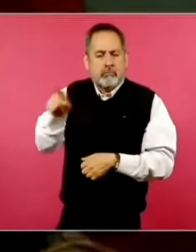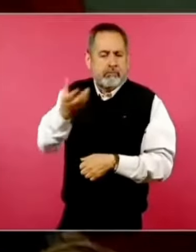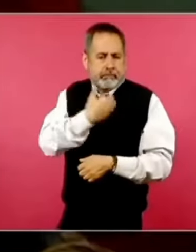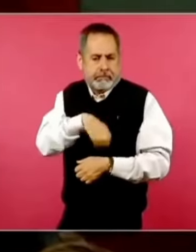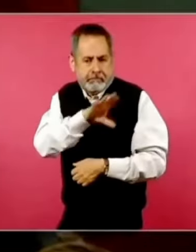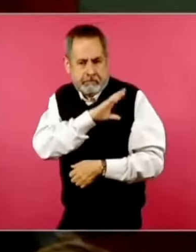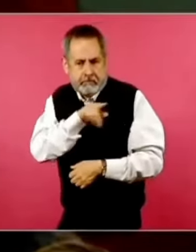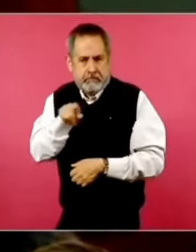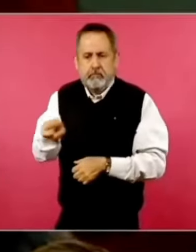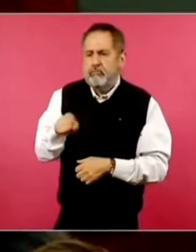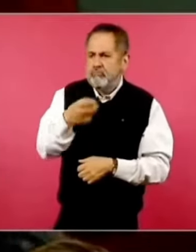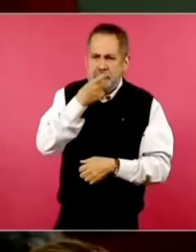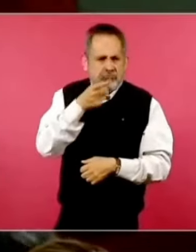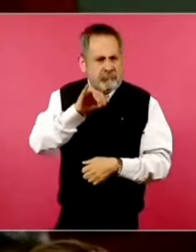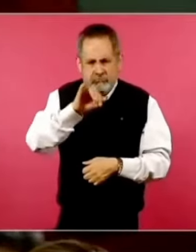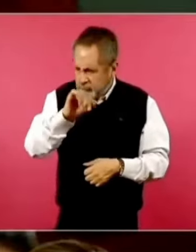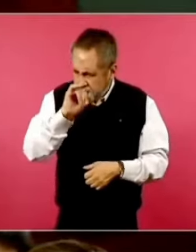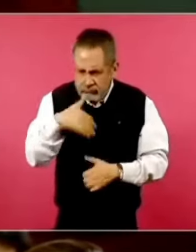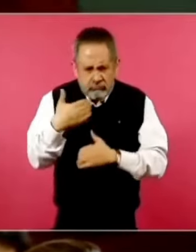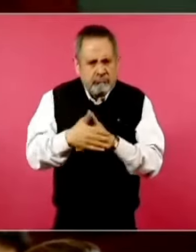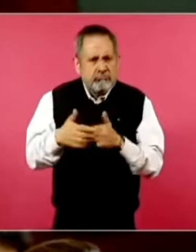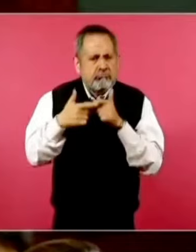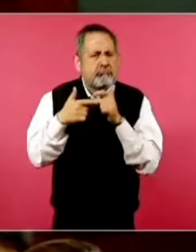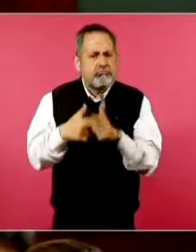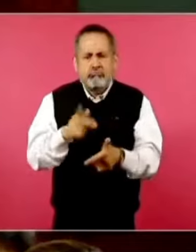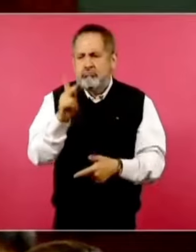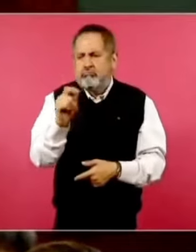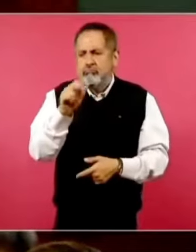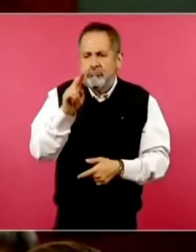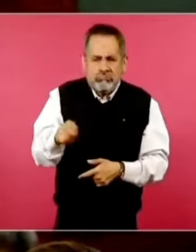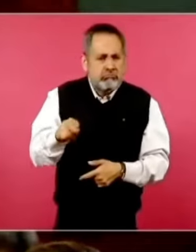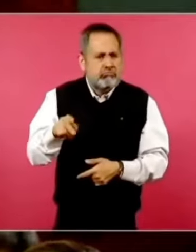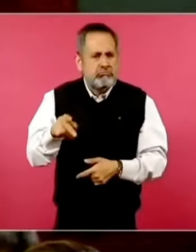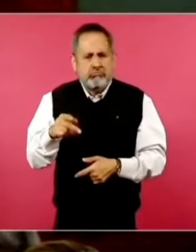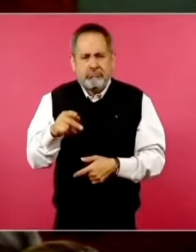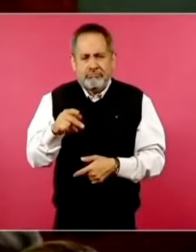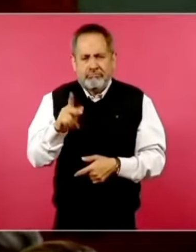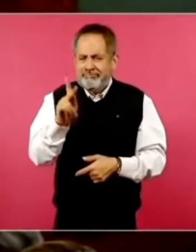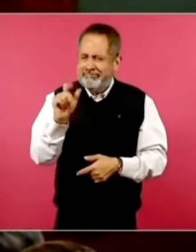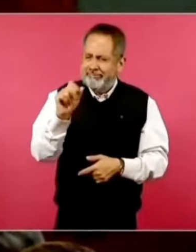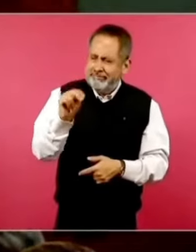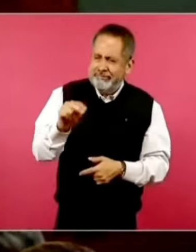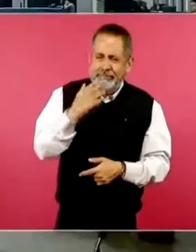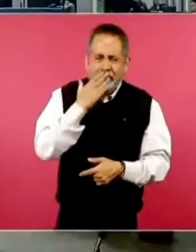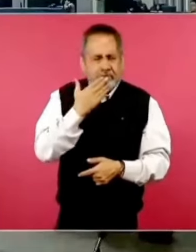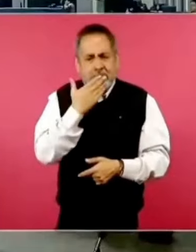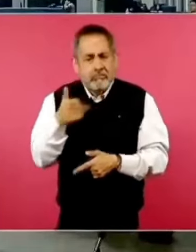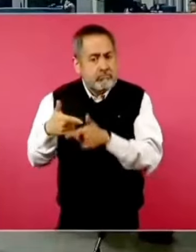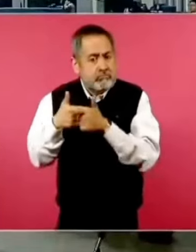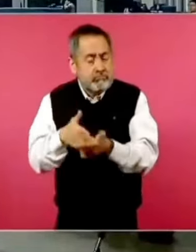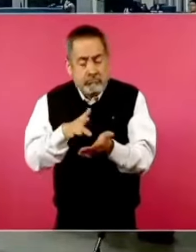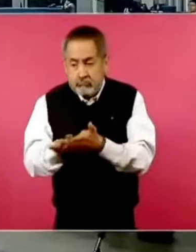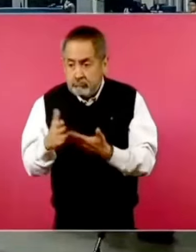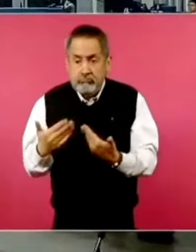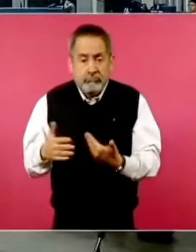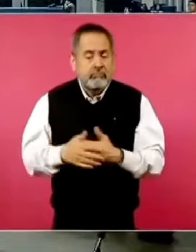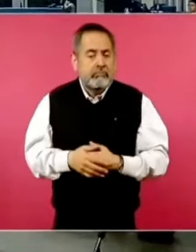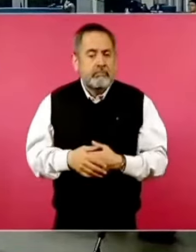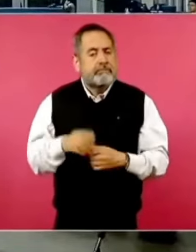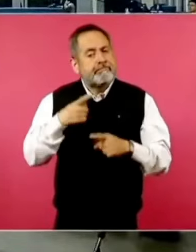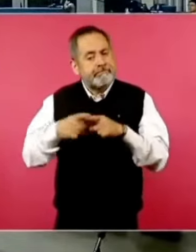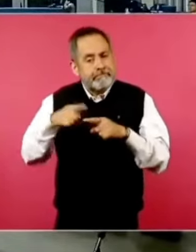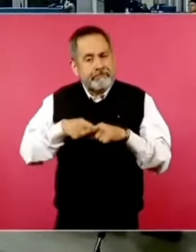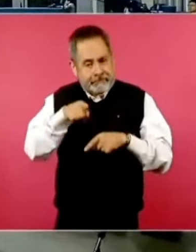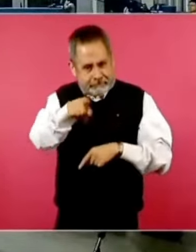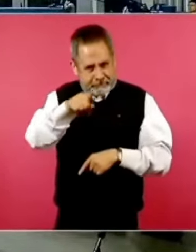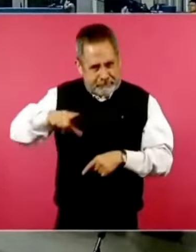está dispuesta a continuar, por ejemplo, con el Plan Sonora, incluso ampliarlo, incidir también en esto que tiene que ver con Sonora. Y las obras de infraestructura que ha estado